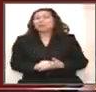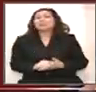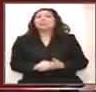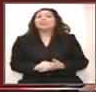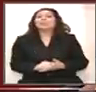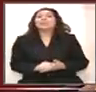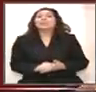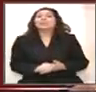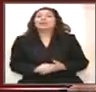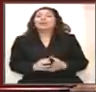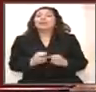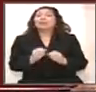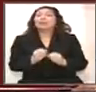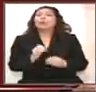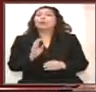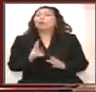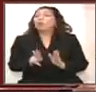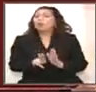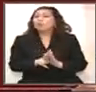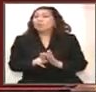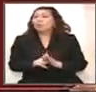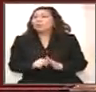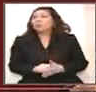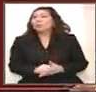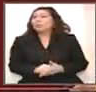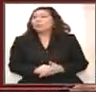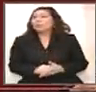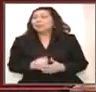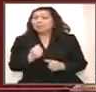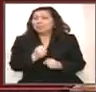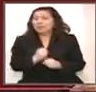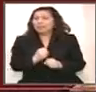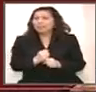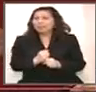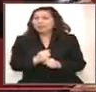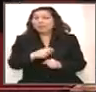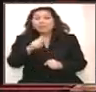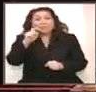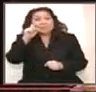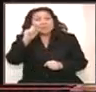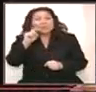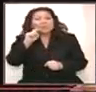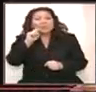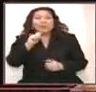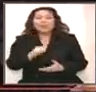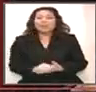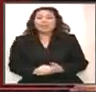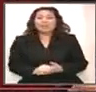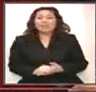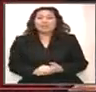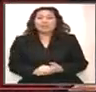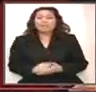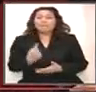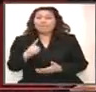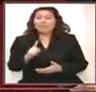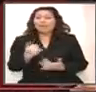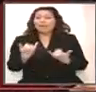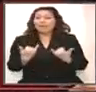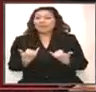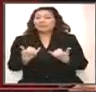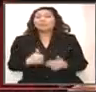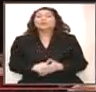recepcionan, las retienen contra su voluntad para explotarlas laboral o sexualmente. Para tal